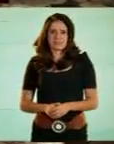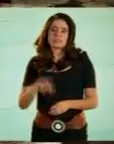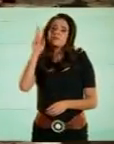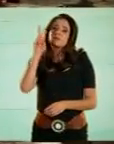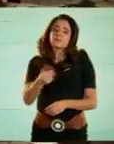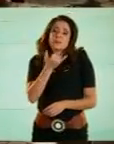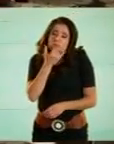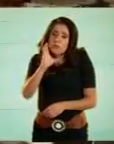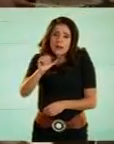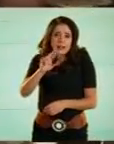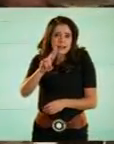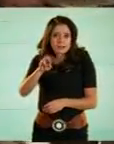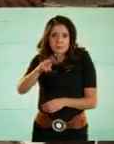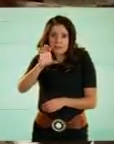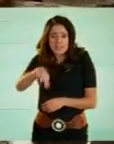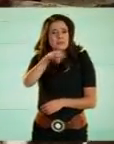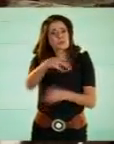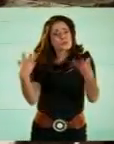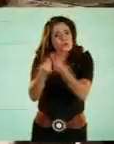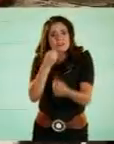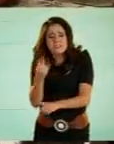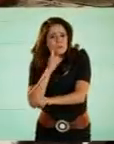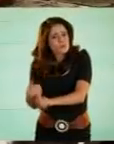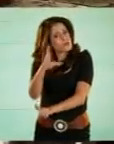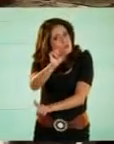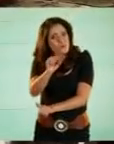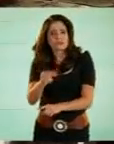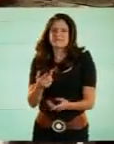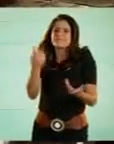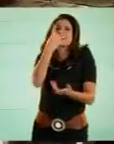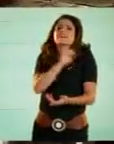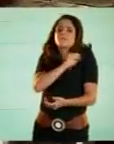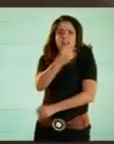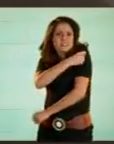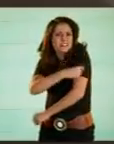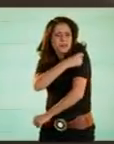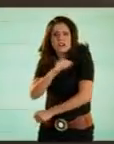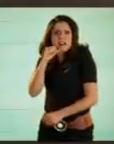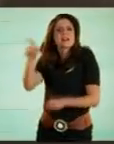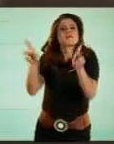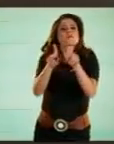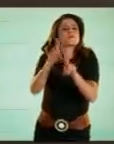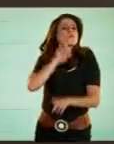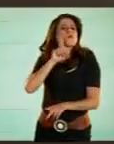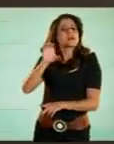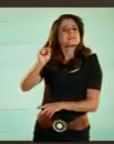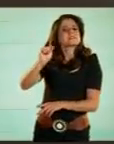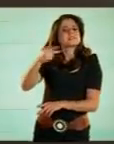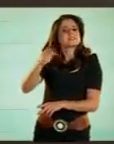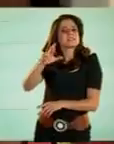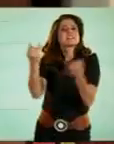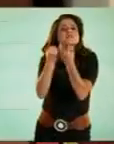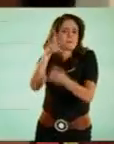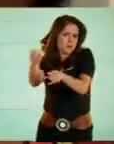Lo siento, Carmen, pero de verdad prefiero que no te juntes con esa niña. ¿Pero qué tiene de malo el tatuaje? Mi prima Esther se hizo uno. Ella